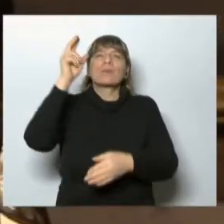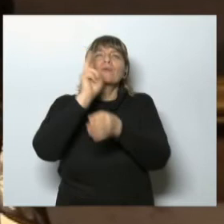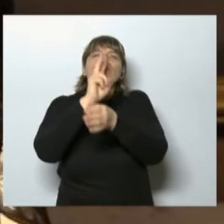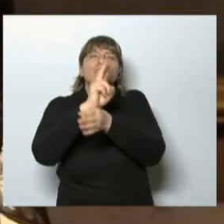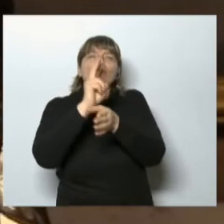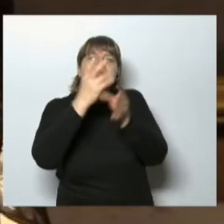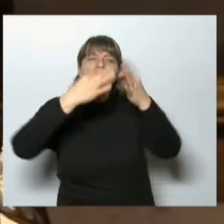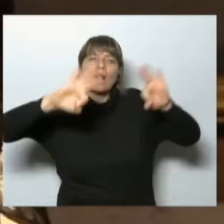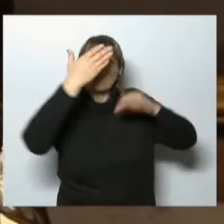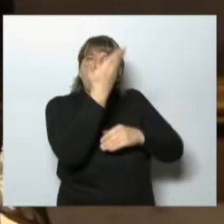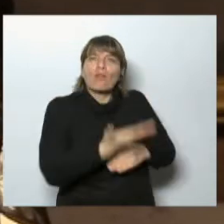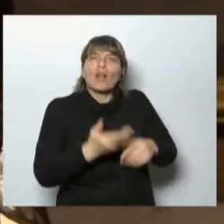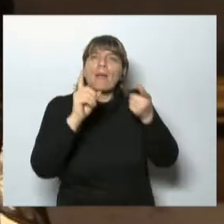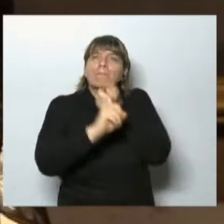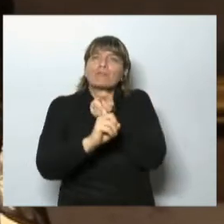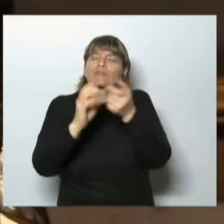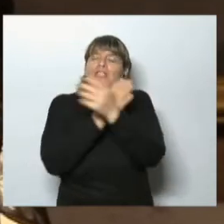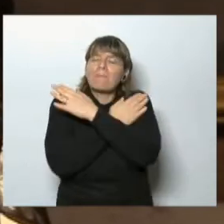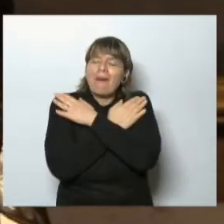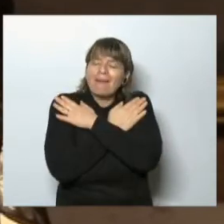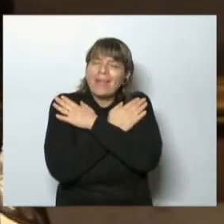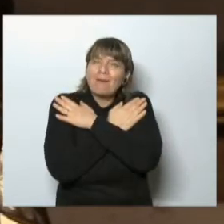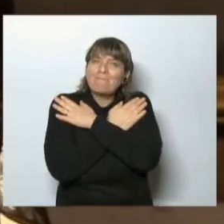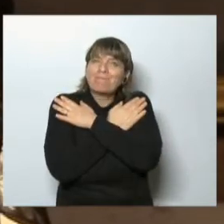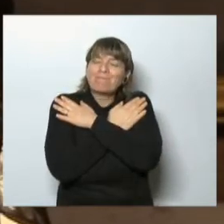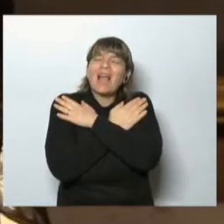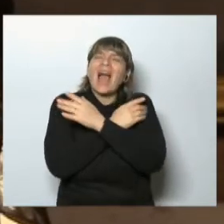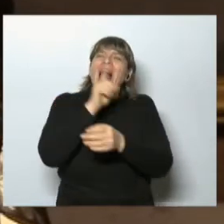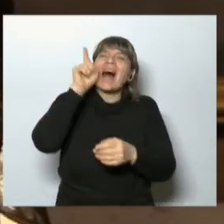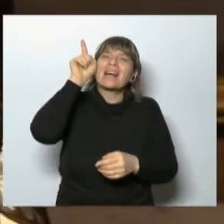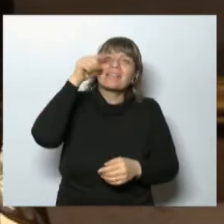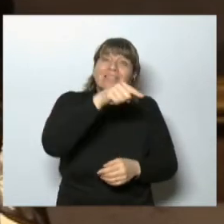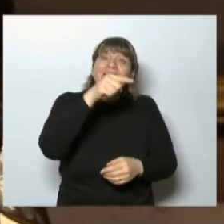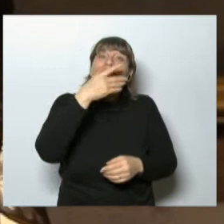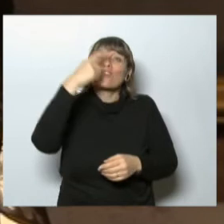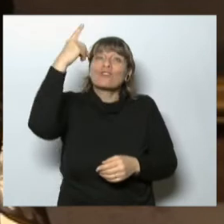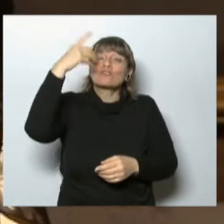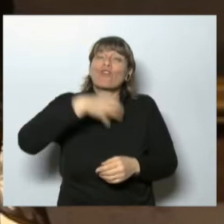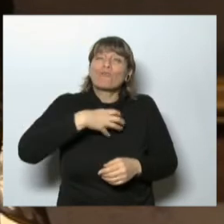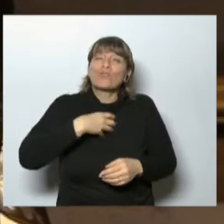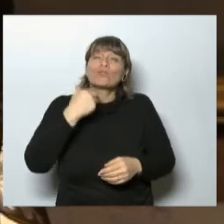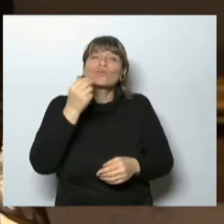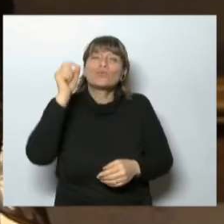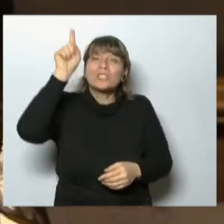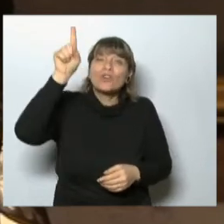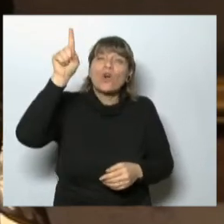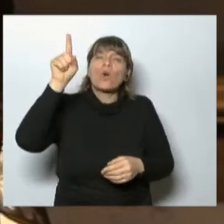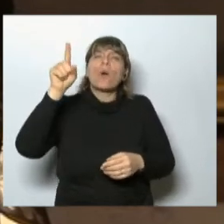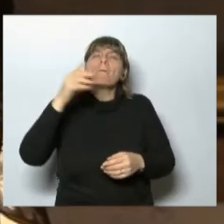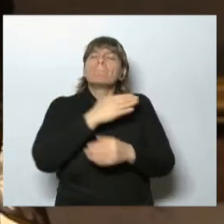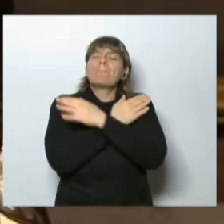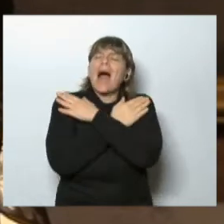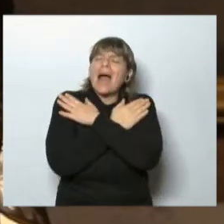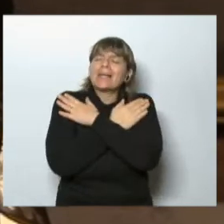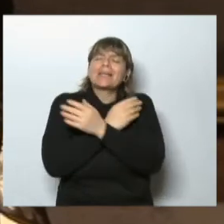Salve, custodio del Redentor y esposo de la Virgen María. A ti Dios confió a su Hijo, en ti